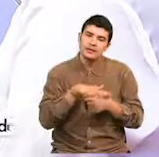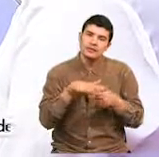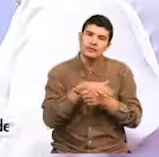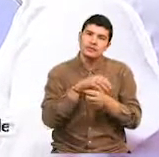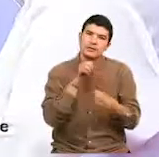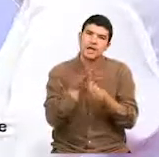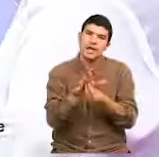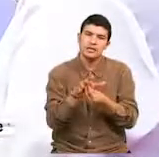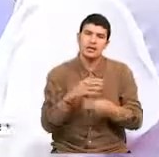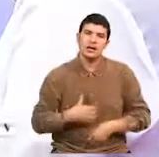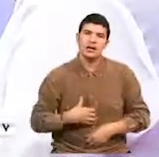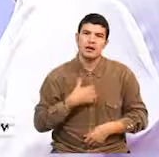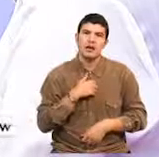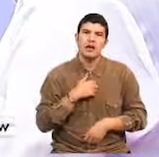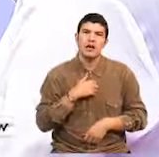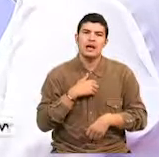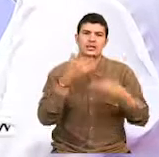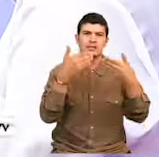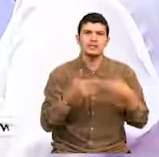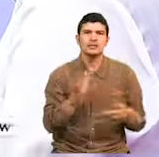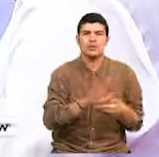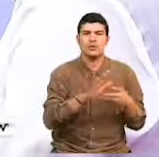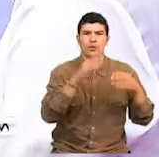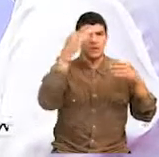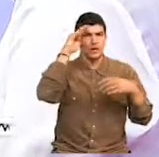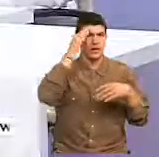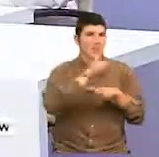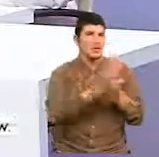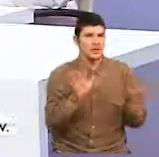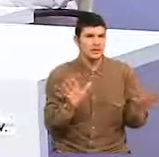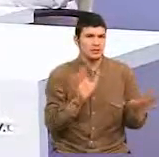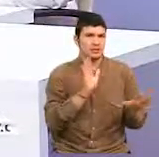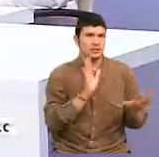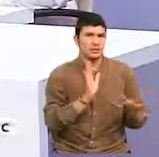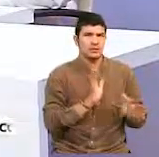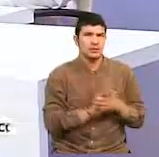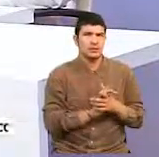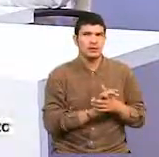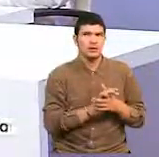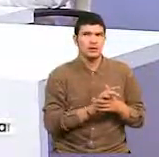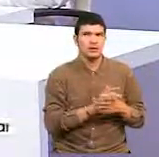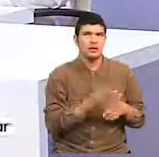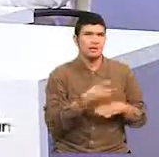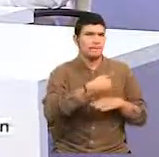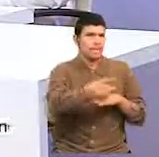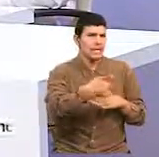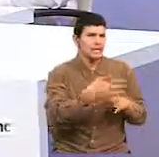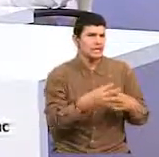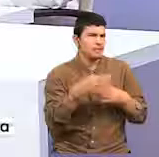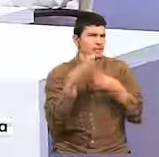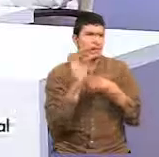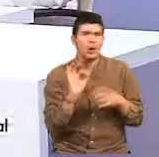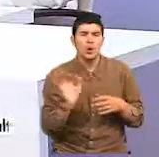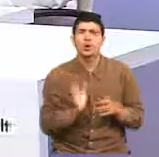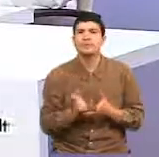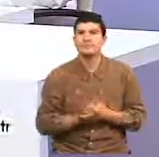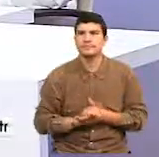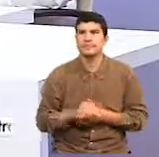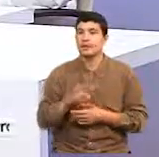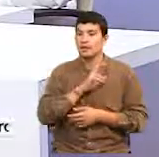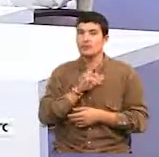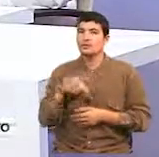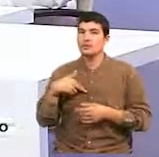las ciudades simplemente se limita a la policía, ¿cierto? Es algo, debe ser una solicitud como especial o algo. Nosotros tenemos